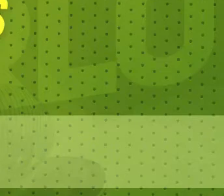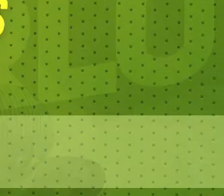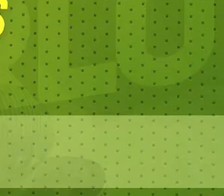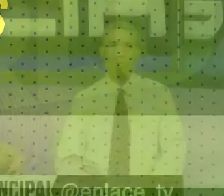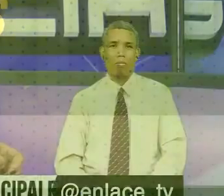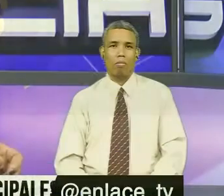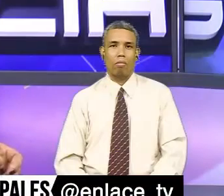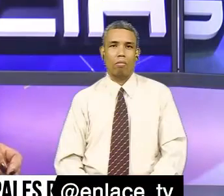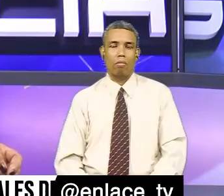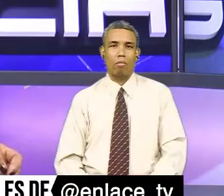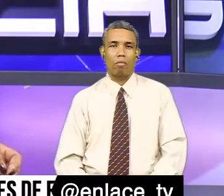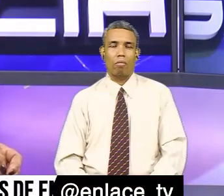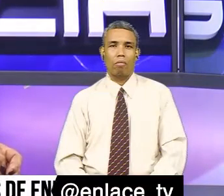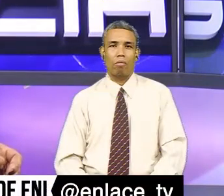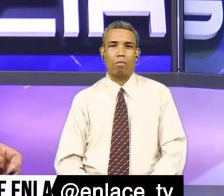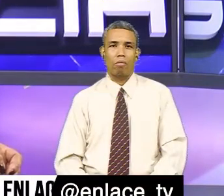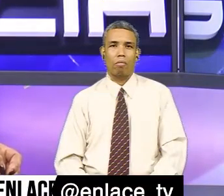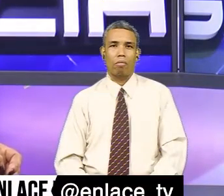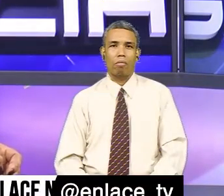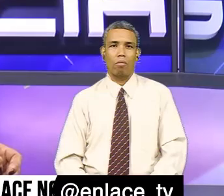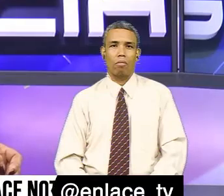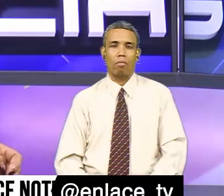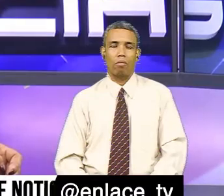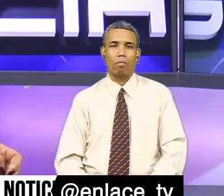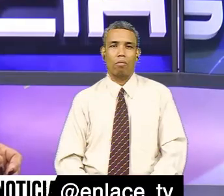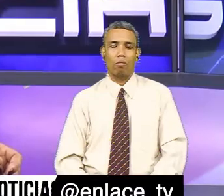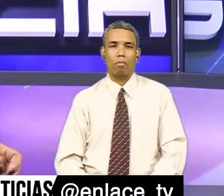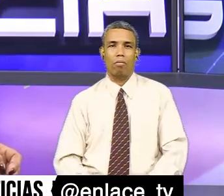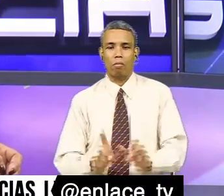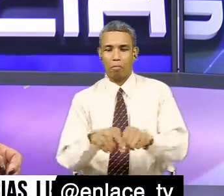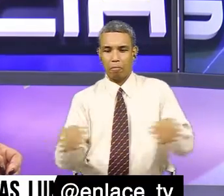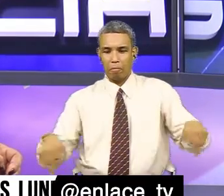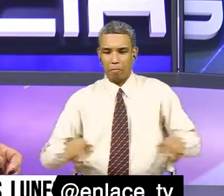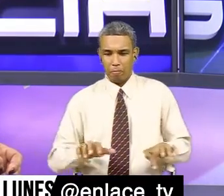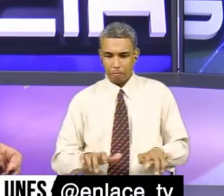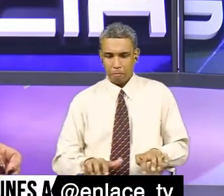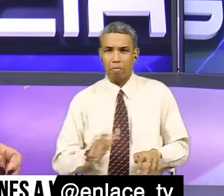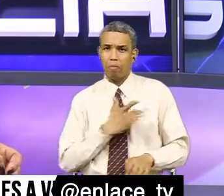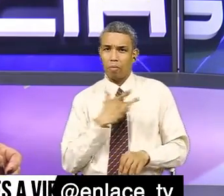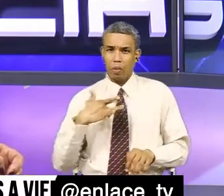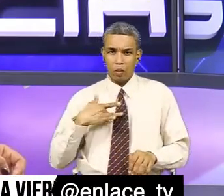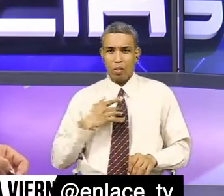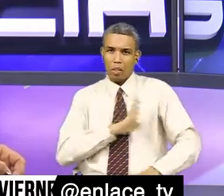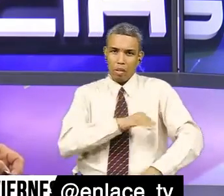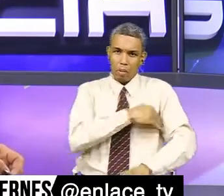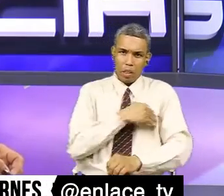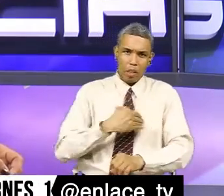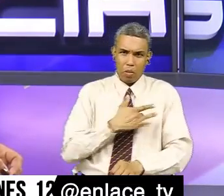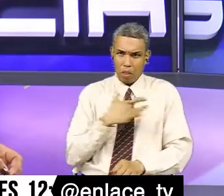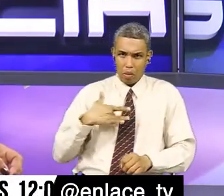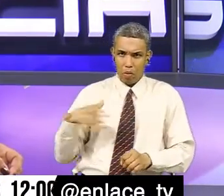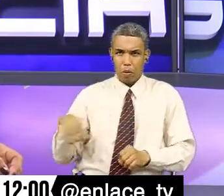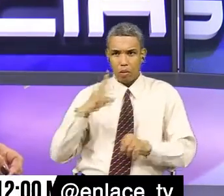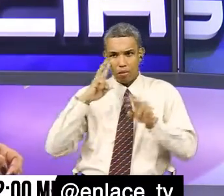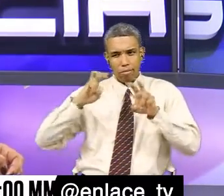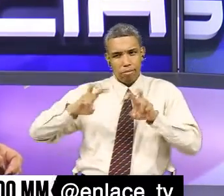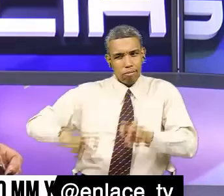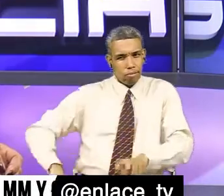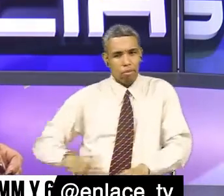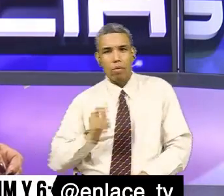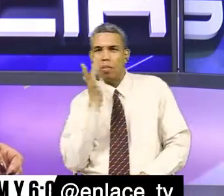Nariño. En otras noticias, la Secretaría de Salud y el Ministerio de Salud investigan las EPS que, por motivos